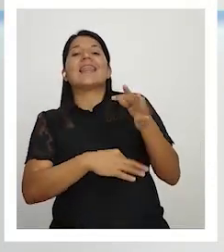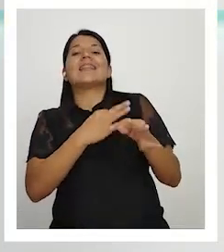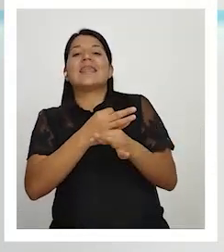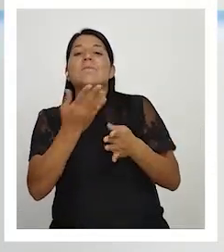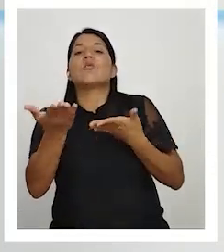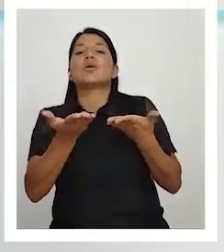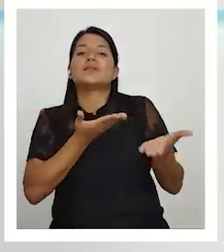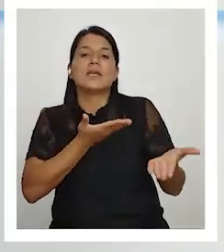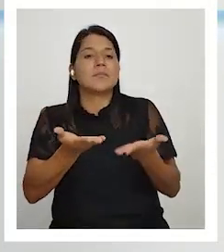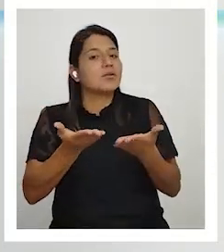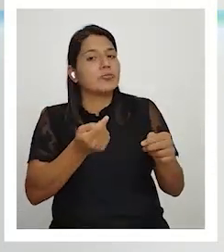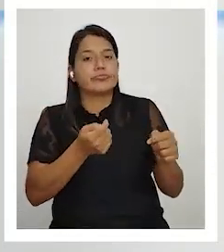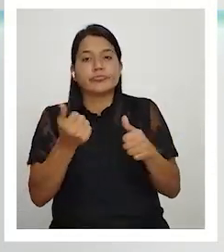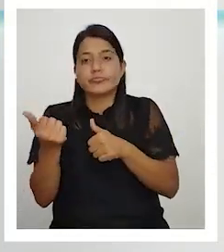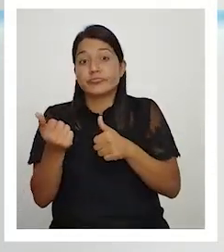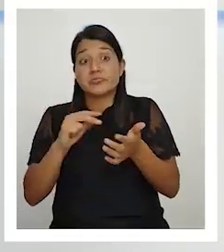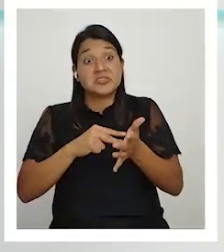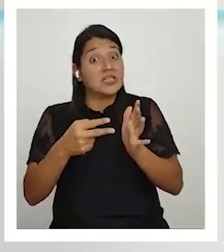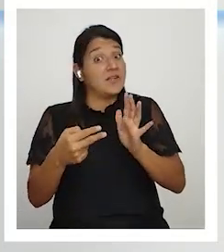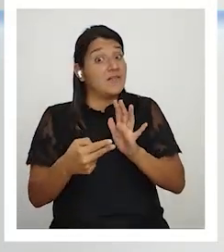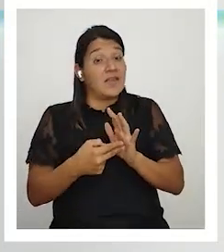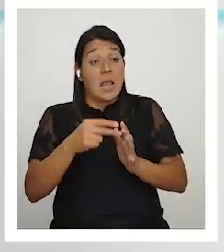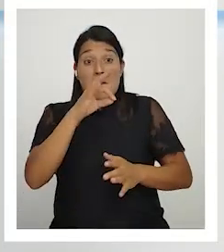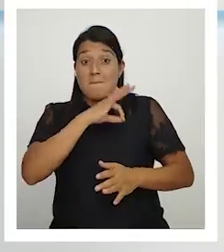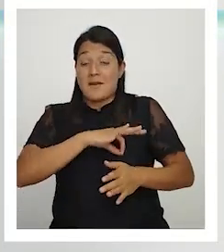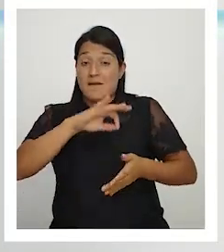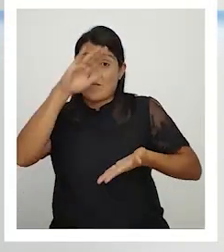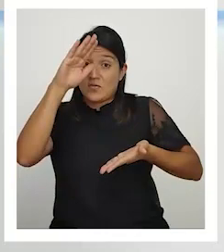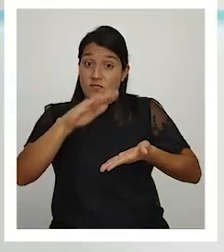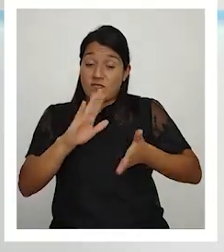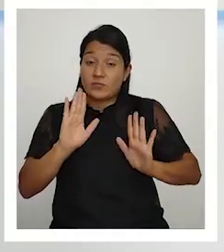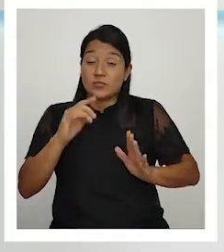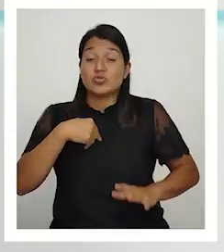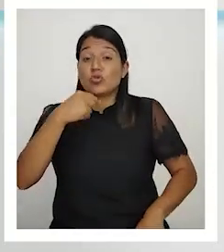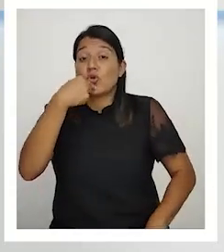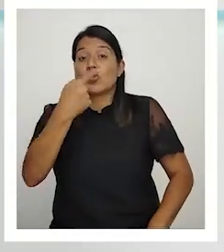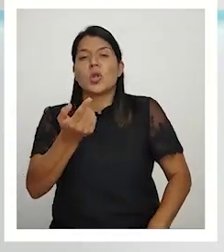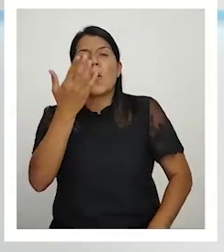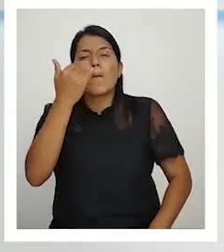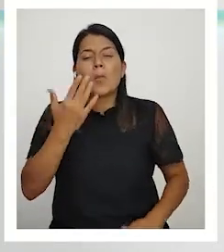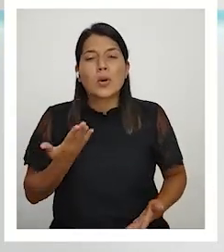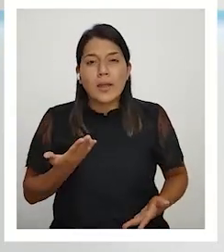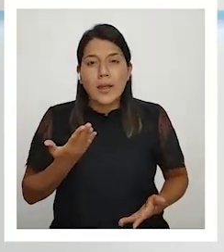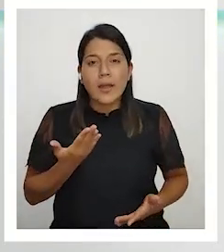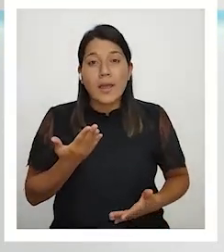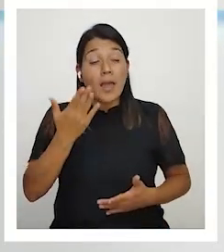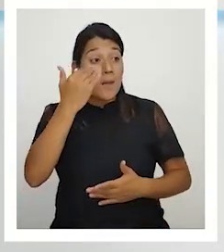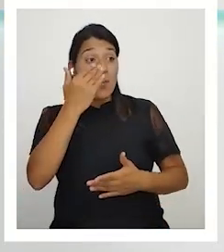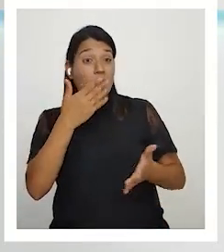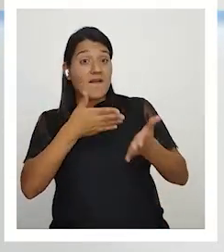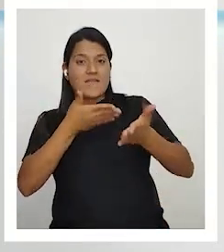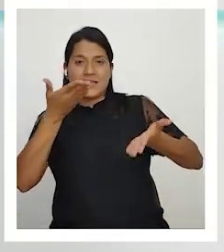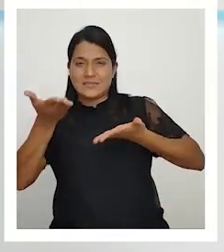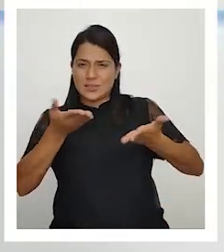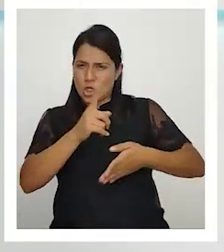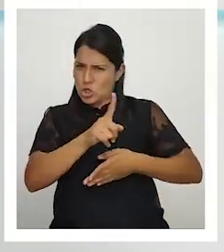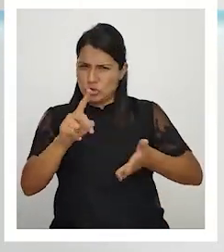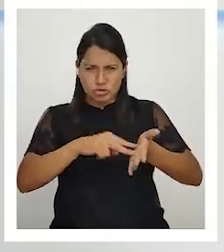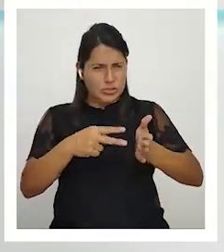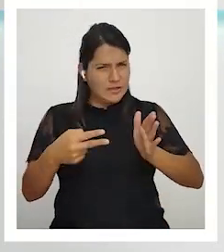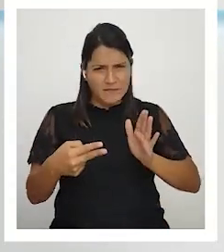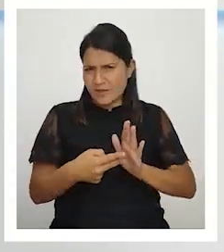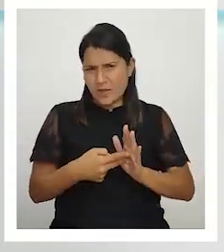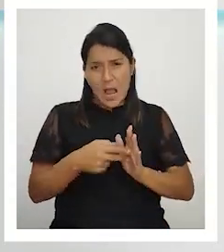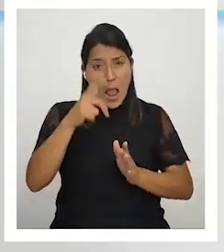beneficio a la afiliación. Y yo lo digo porque el tema va a estar en la parte de servicios. No es que a la persona le va a llegar una